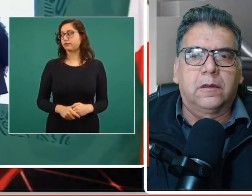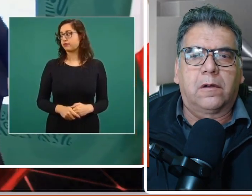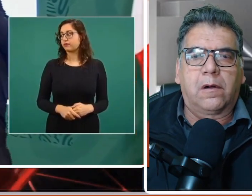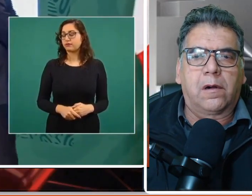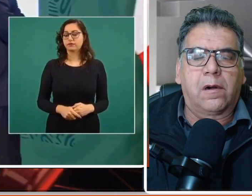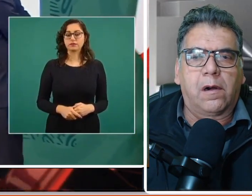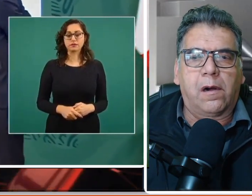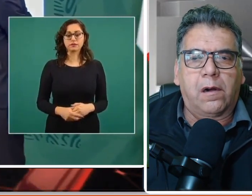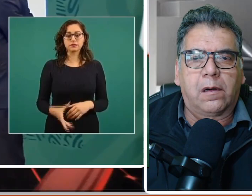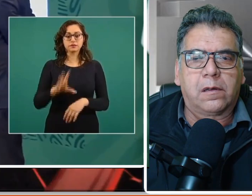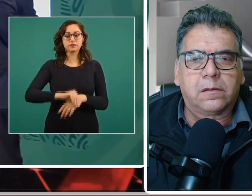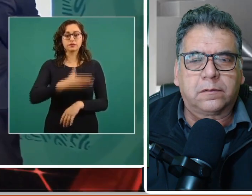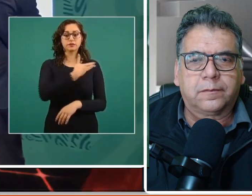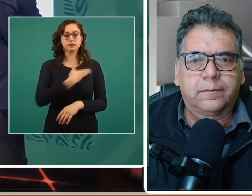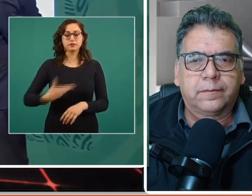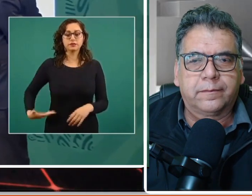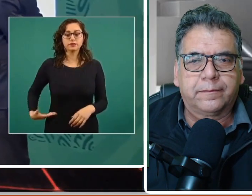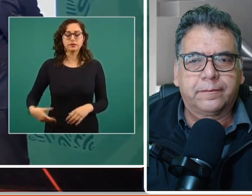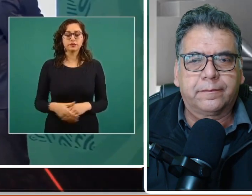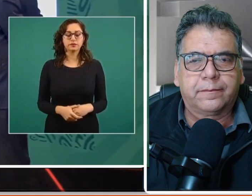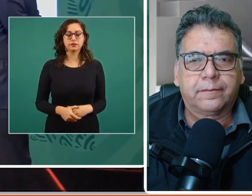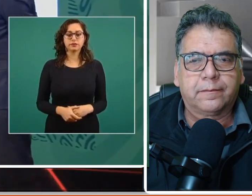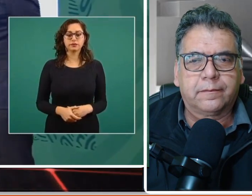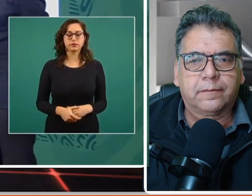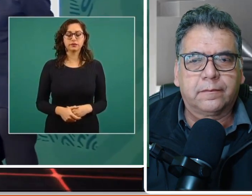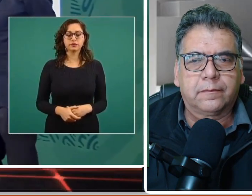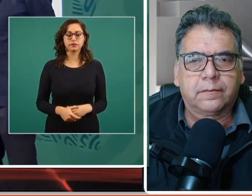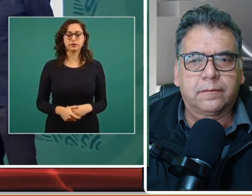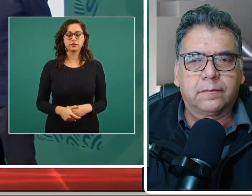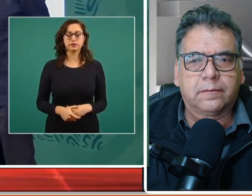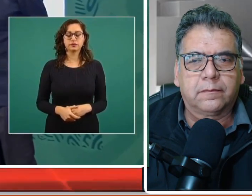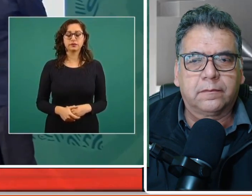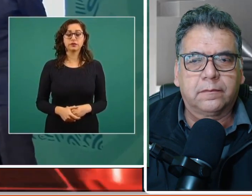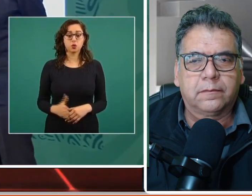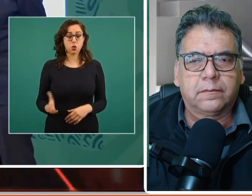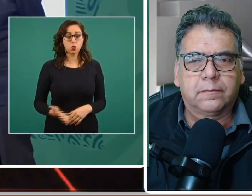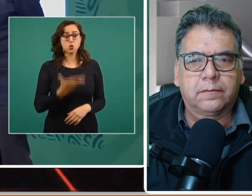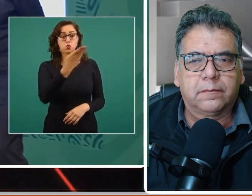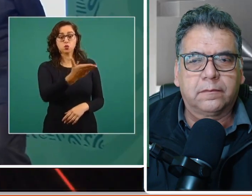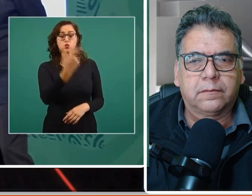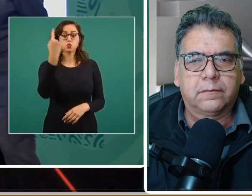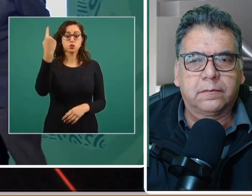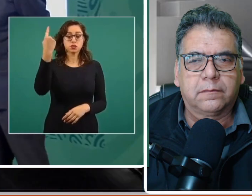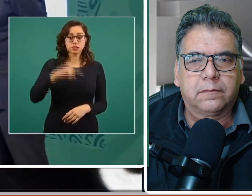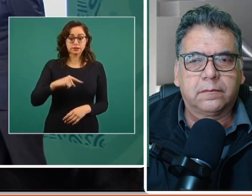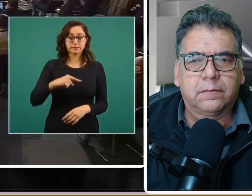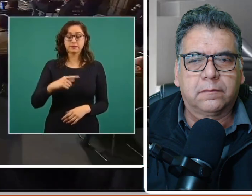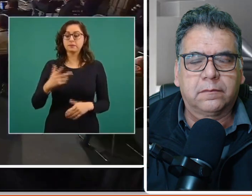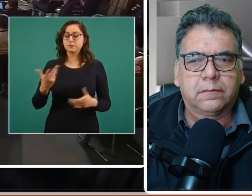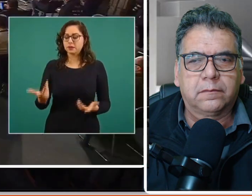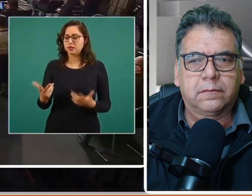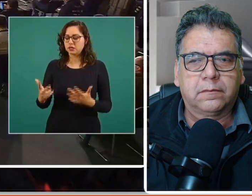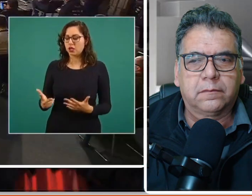Con su permiso, señor presidente, acatando precisamente la instrucción de revisar los